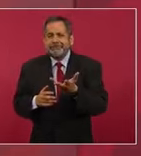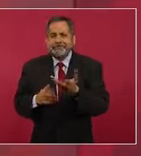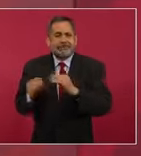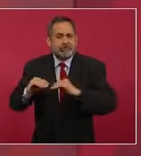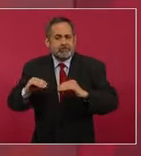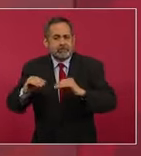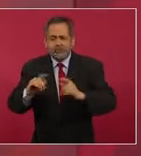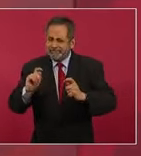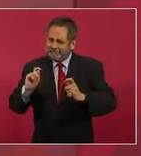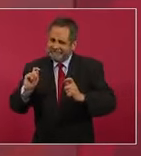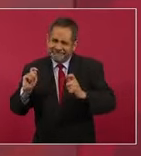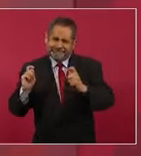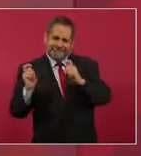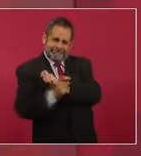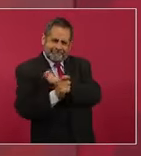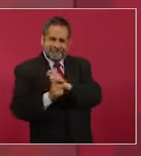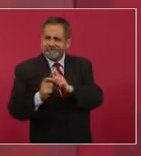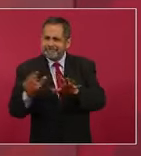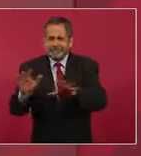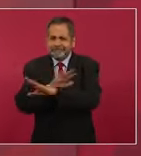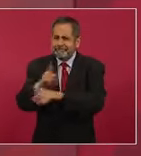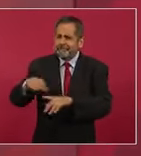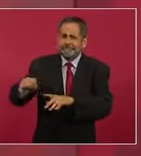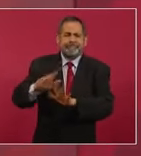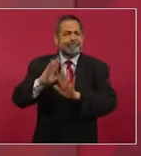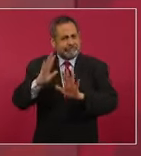quiero que transformemos la realidad,